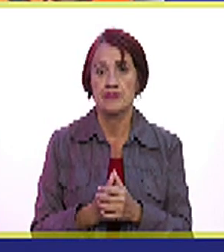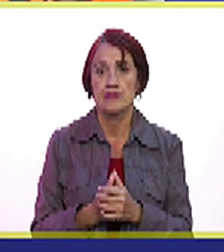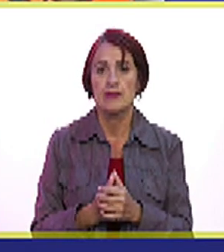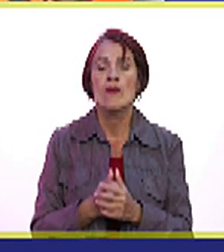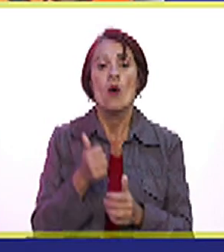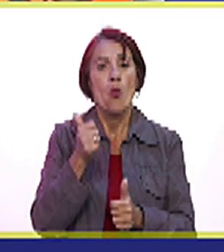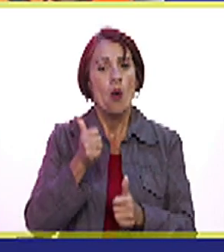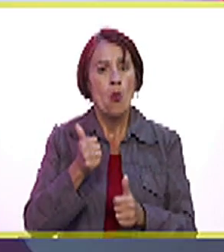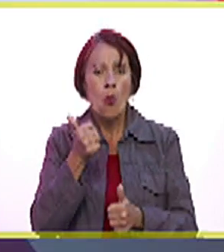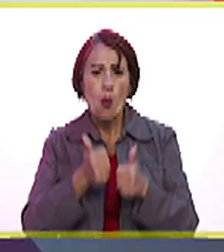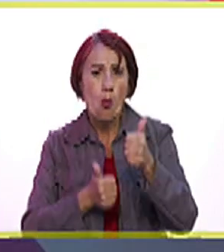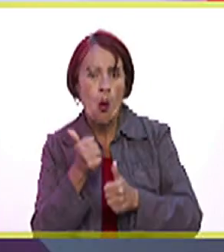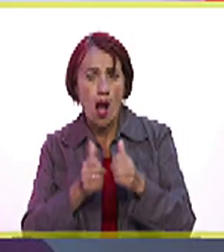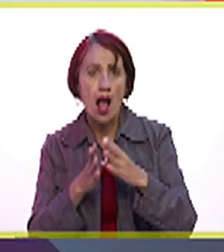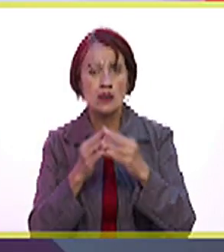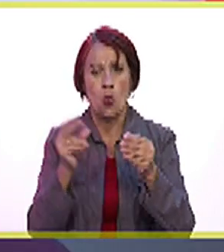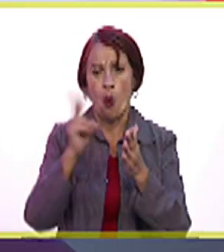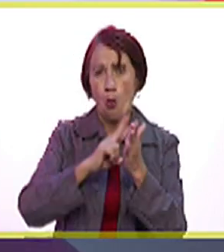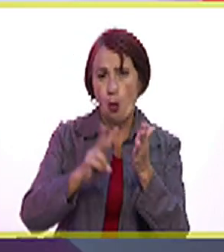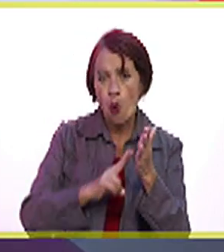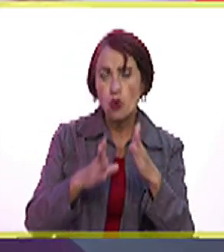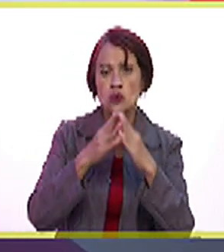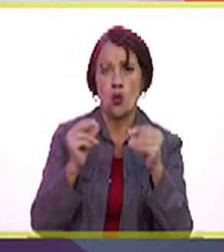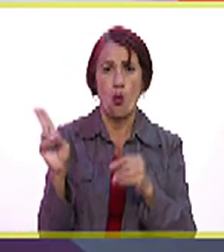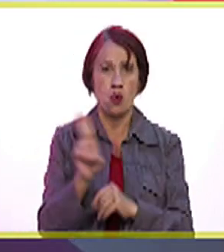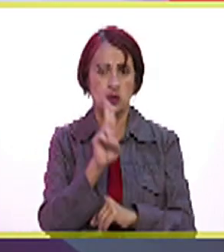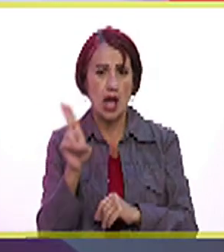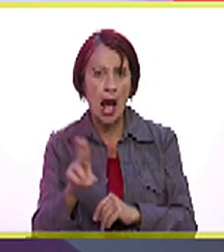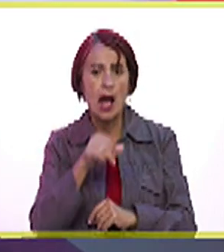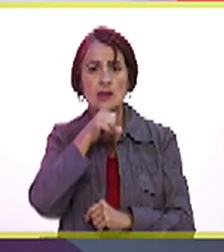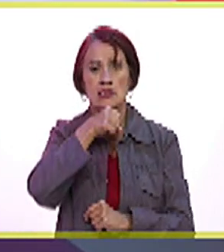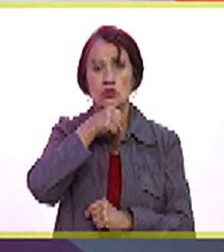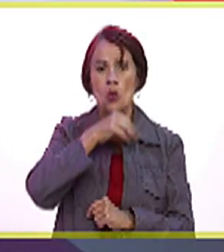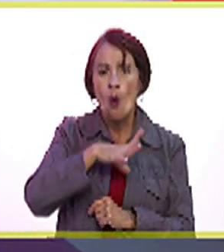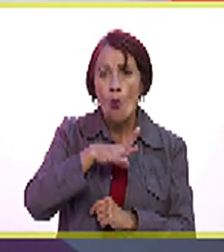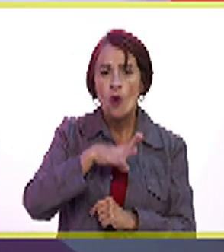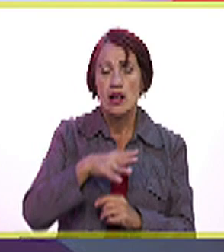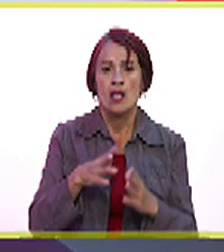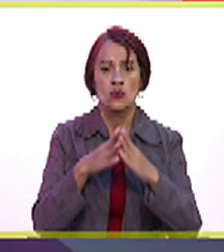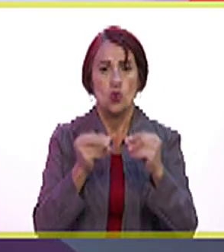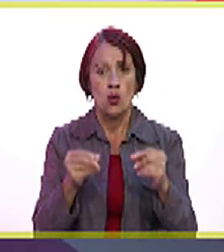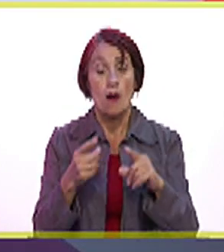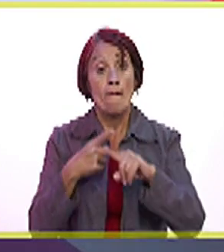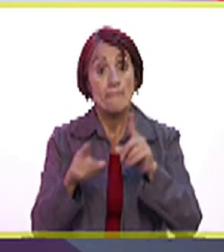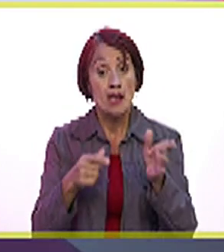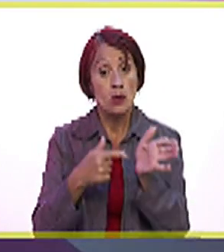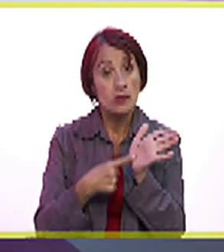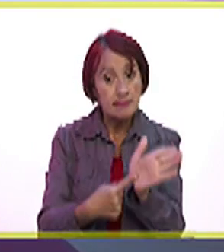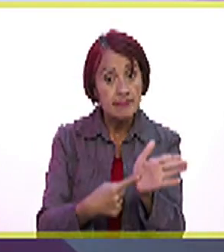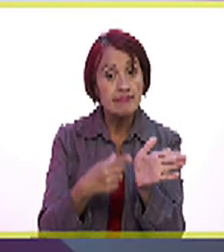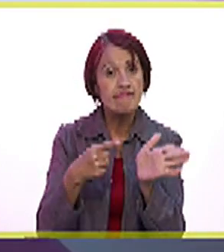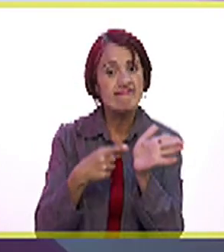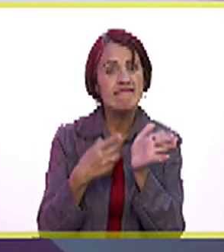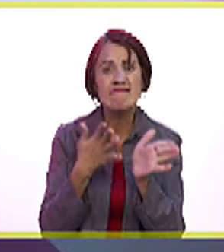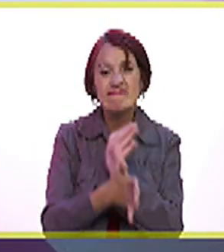son los textos literarios que utilizamos, las historias, las leyendas, los cuentos, los mitos, pero en este caso vamos a hablar sobre los recursos que se